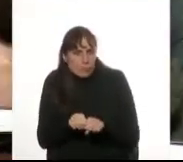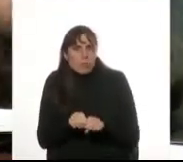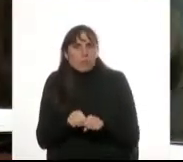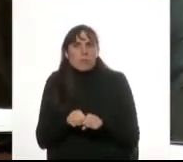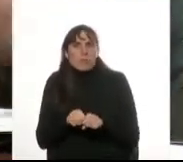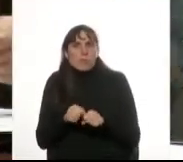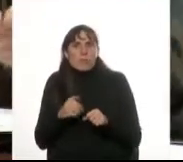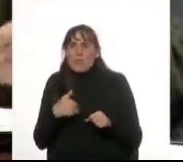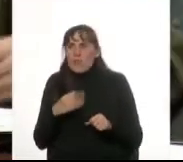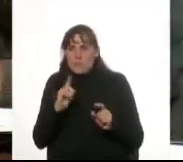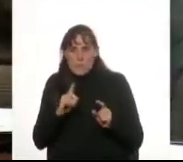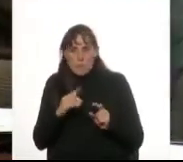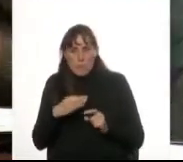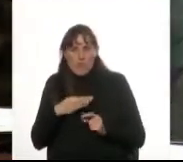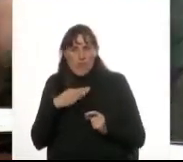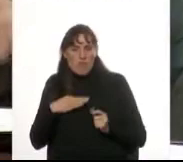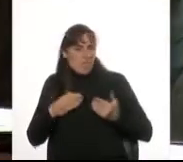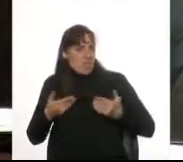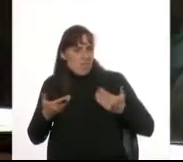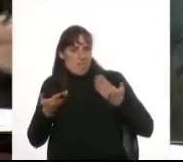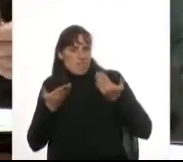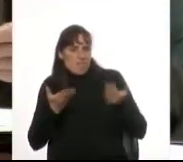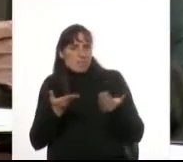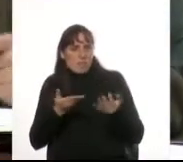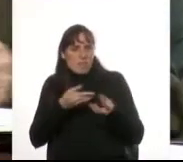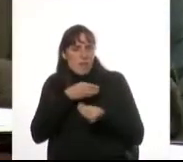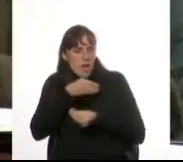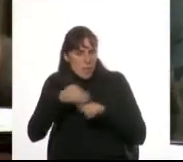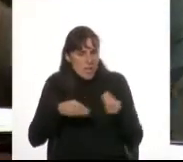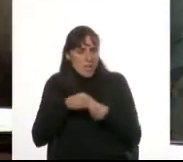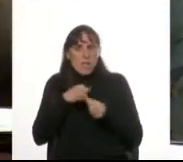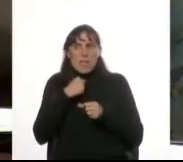la entrega de nuestra vida, familia, trabajo